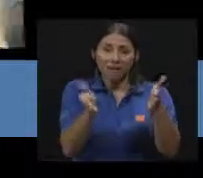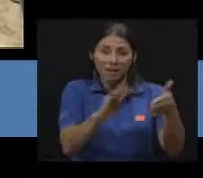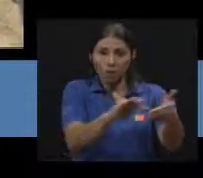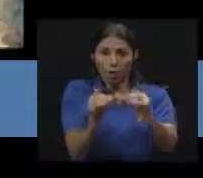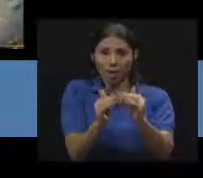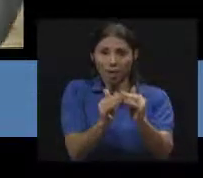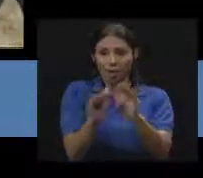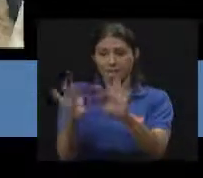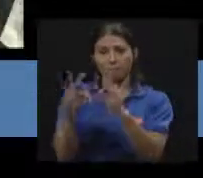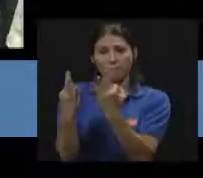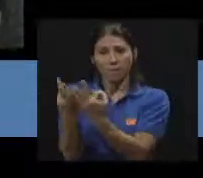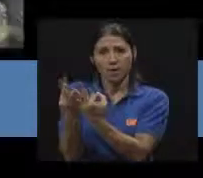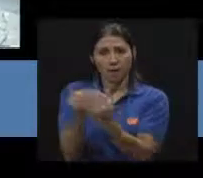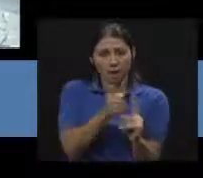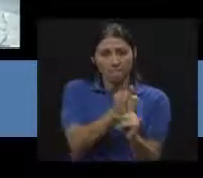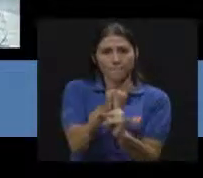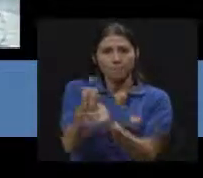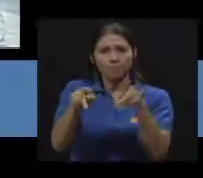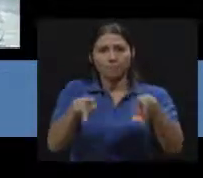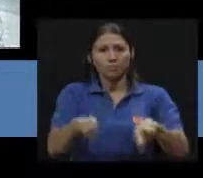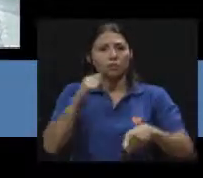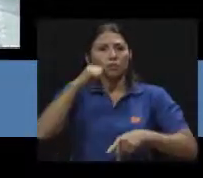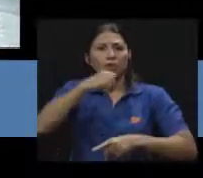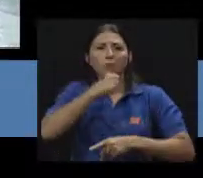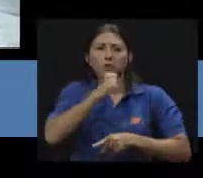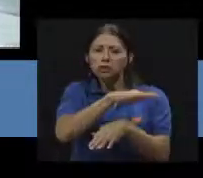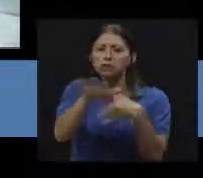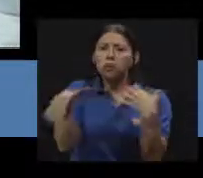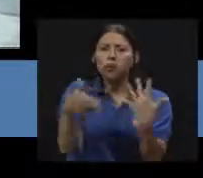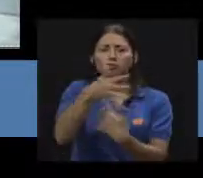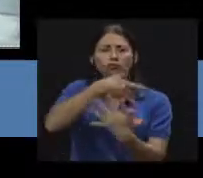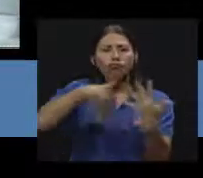que la comunidad y la familia y los mismos adultos